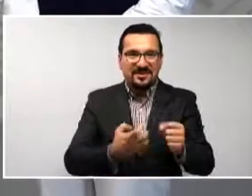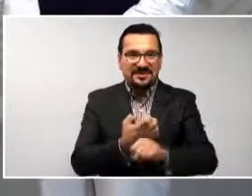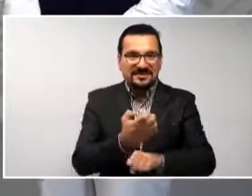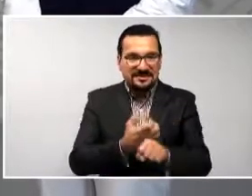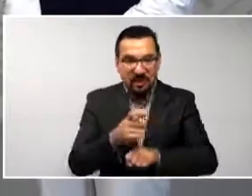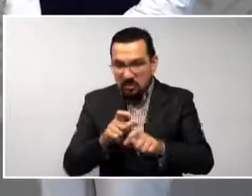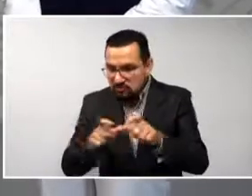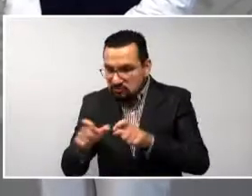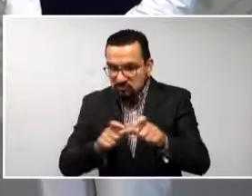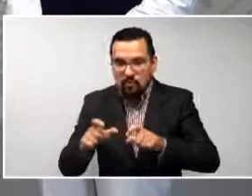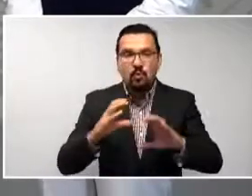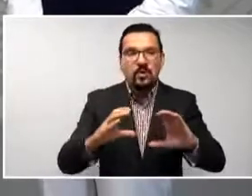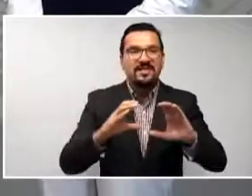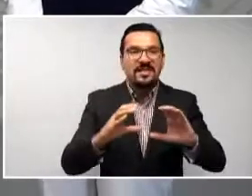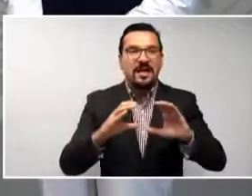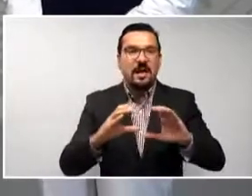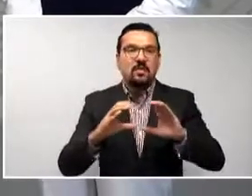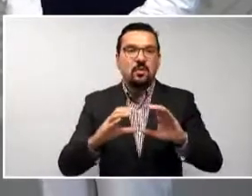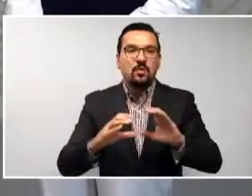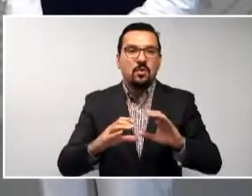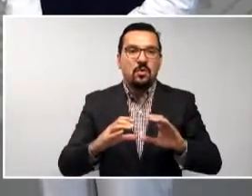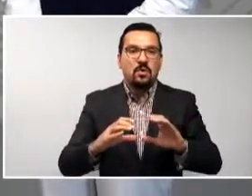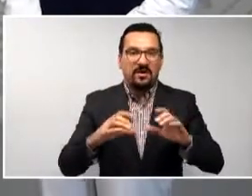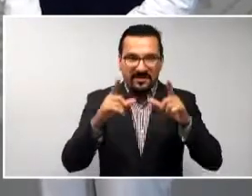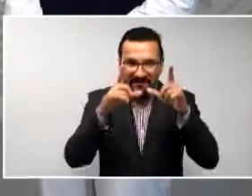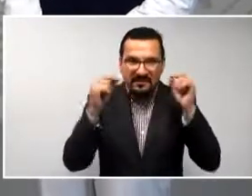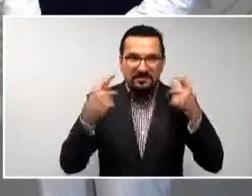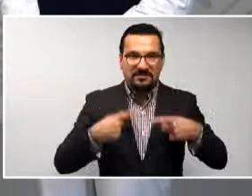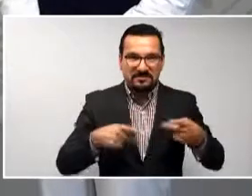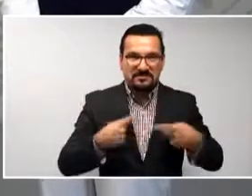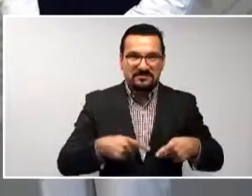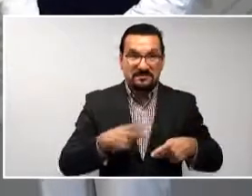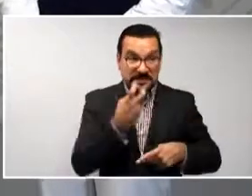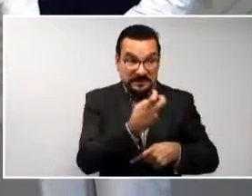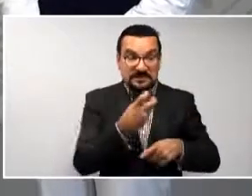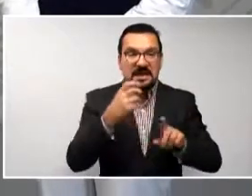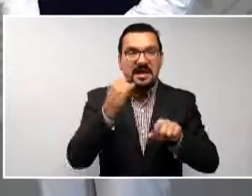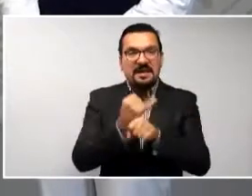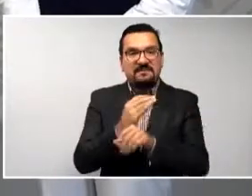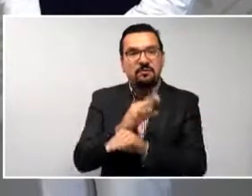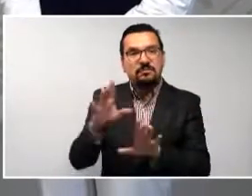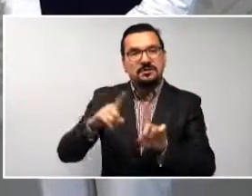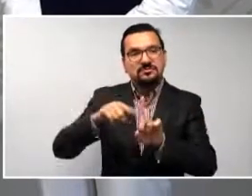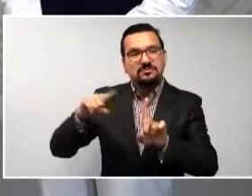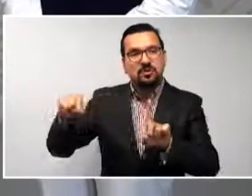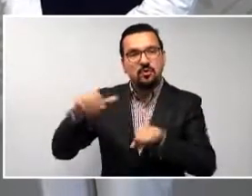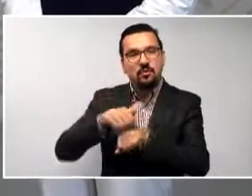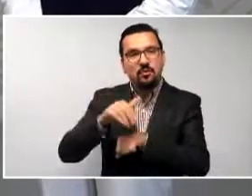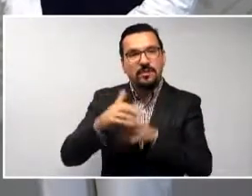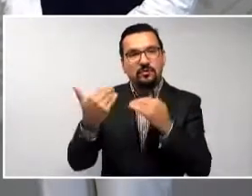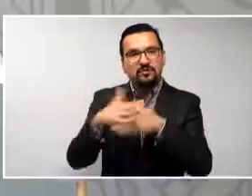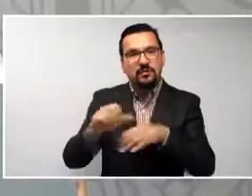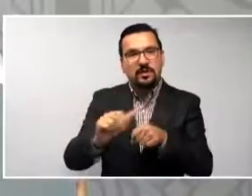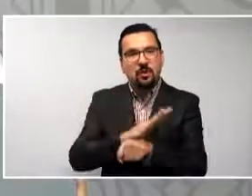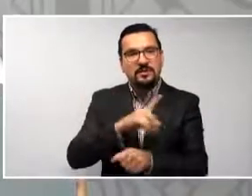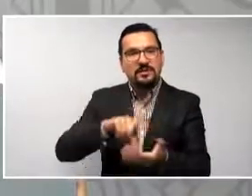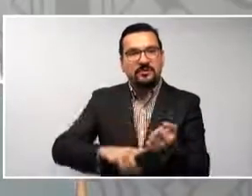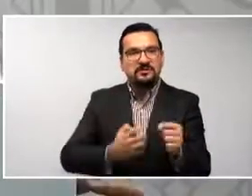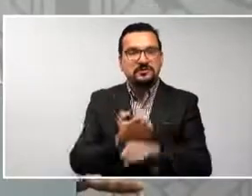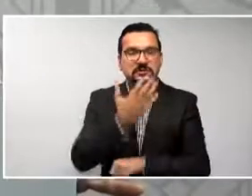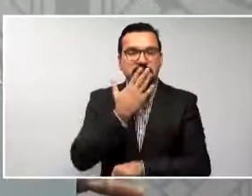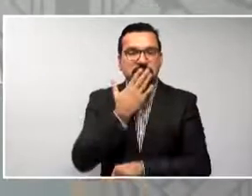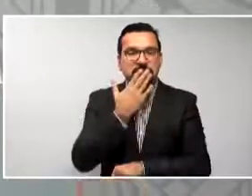del cuidado enfermero por la información que nos da de los datos estadísticos de kobe 19 en sonora